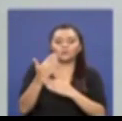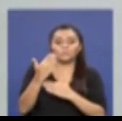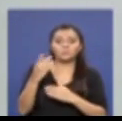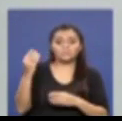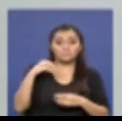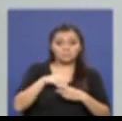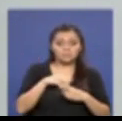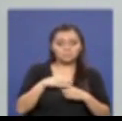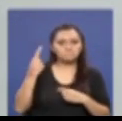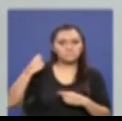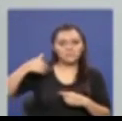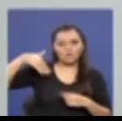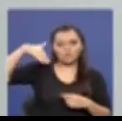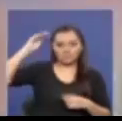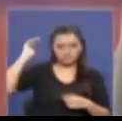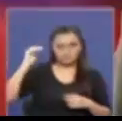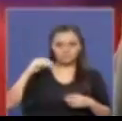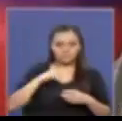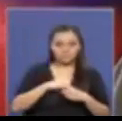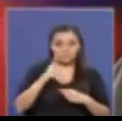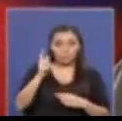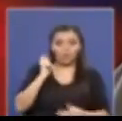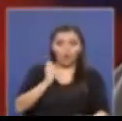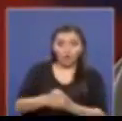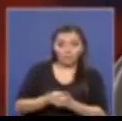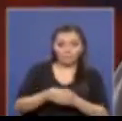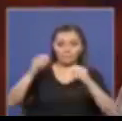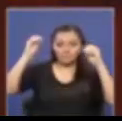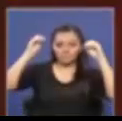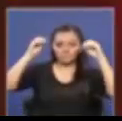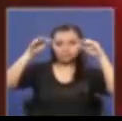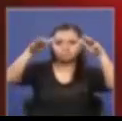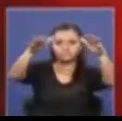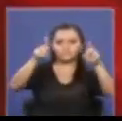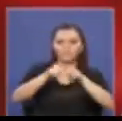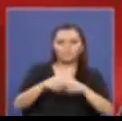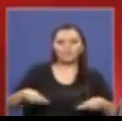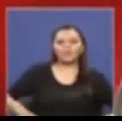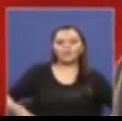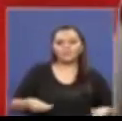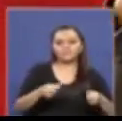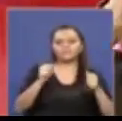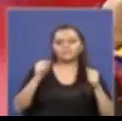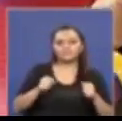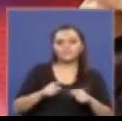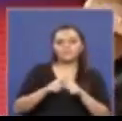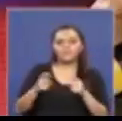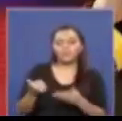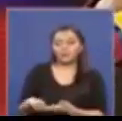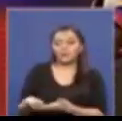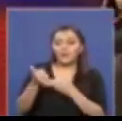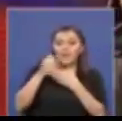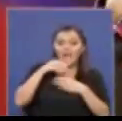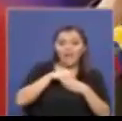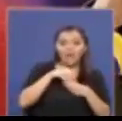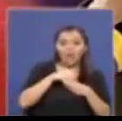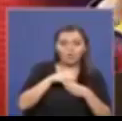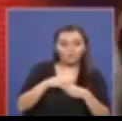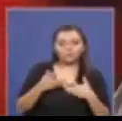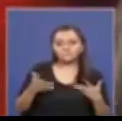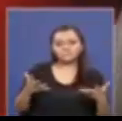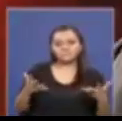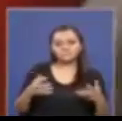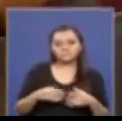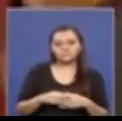Pero obviamente el costo de las luminarias sí aparece registrado como gasto público. Pero el ahorro no